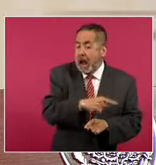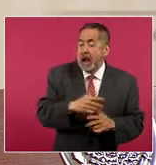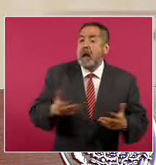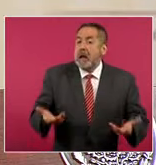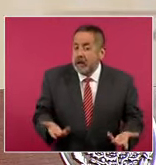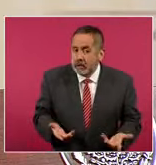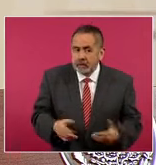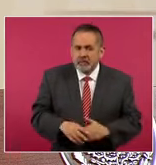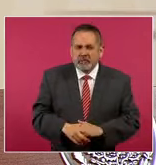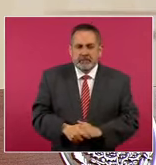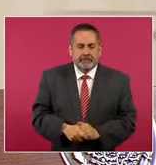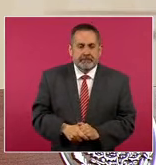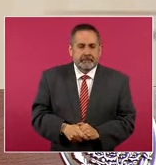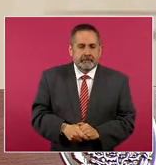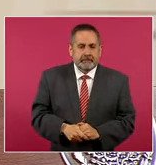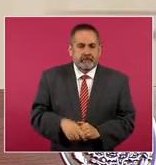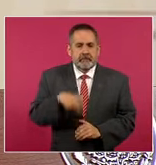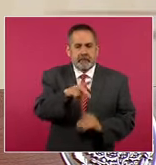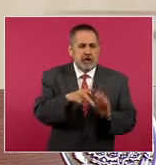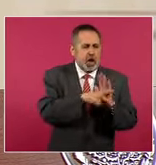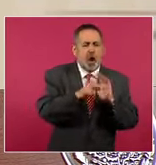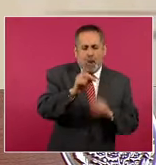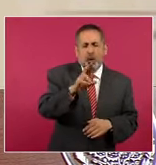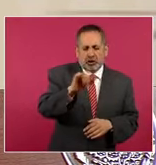Pero bueno, ahí sí el proceso lo sacó.